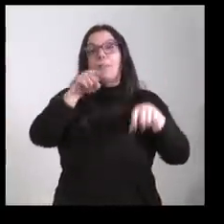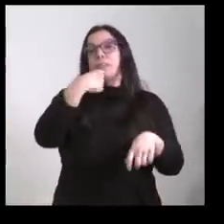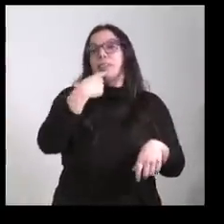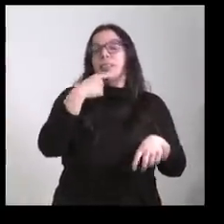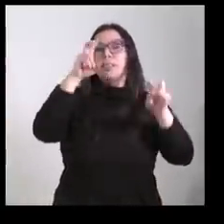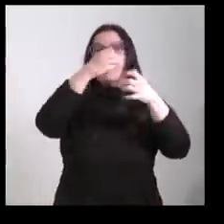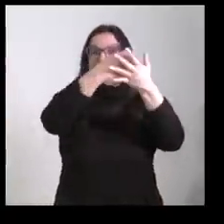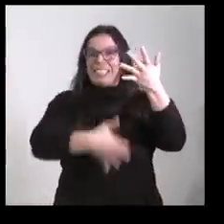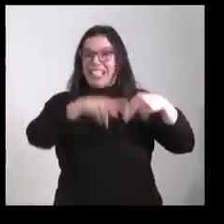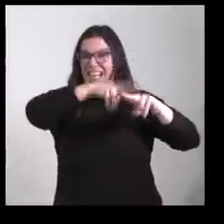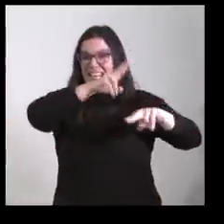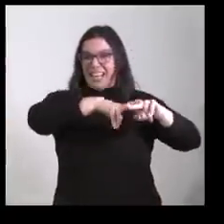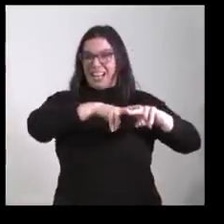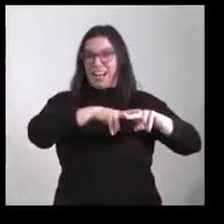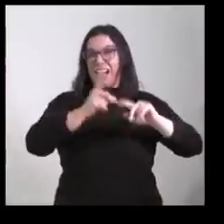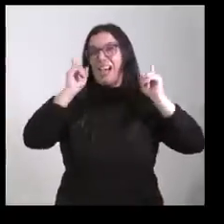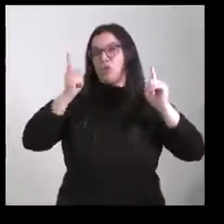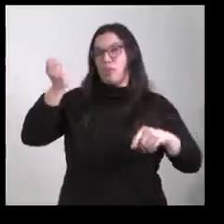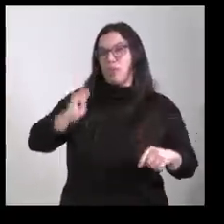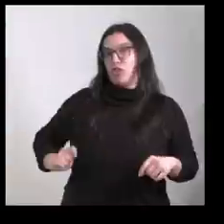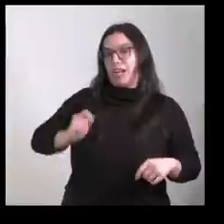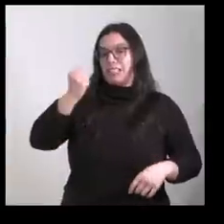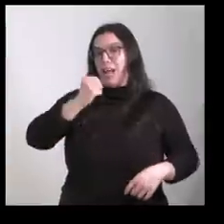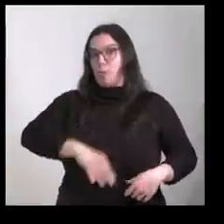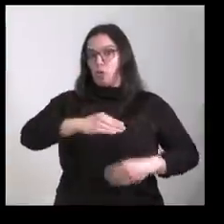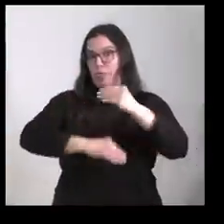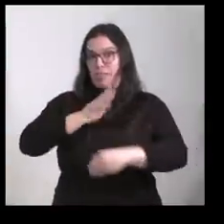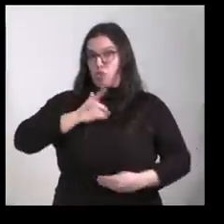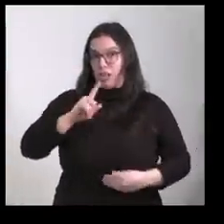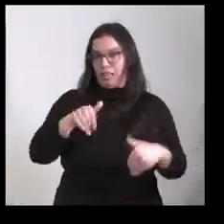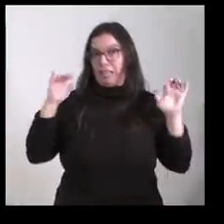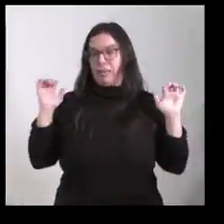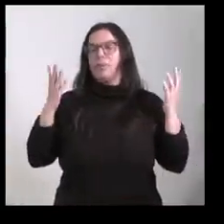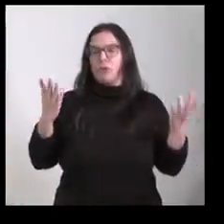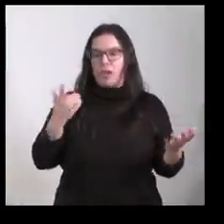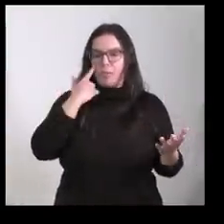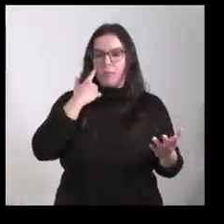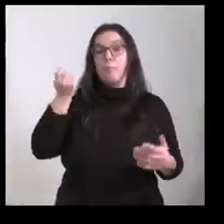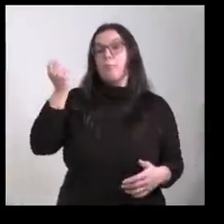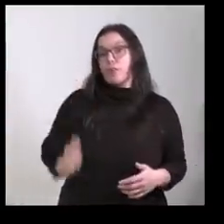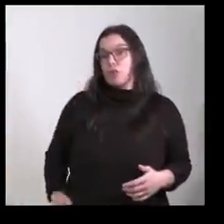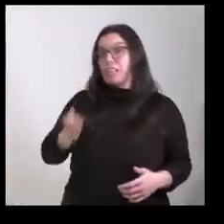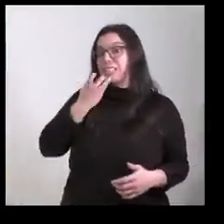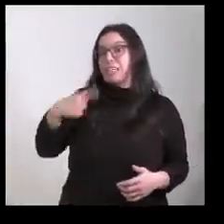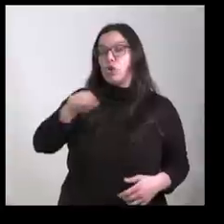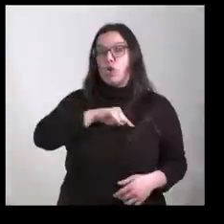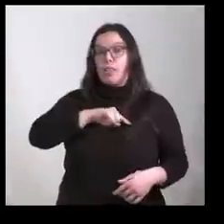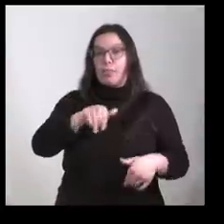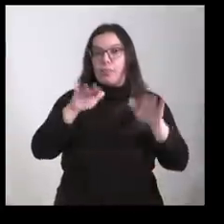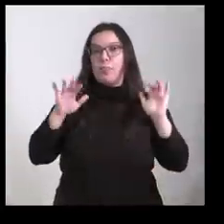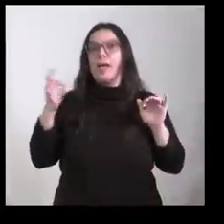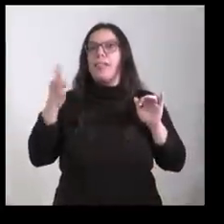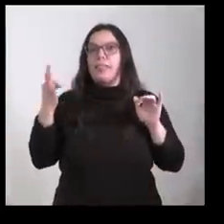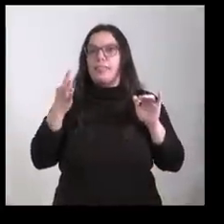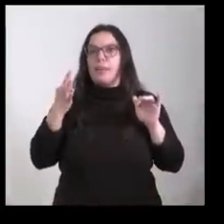las listas negras de profesionales el objetivo a ver Los profesionales que sean objetores de conciencia tienen que informar por